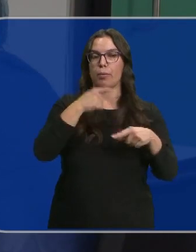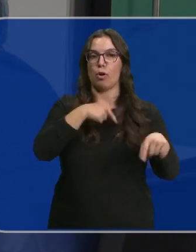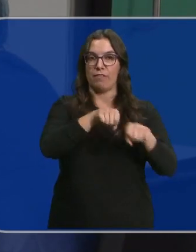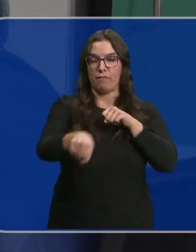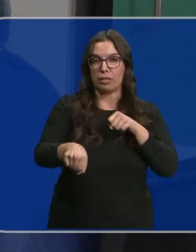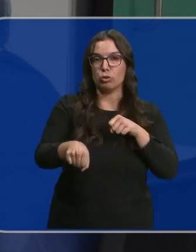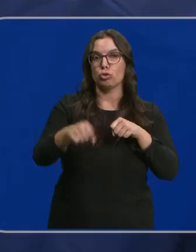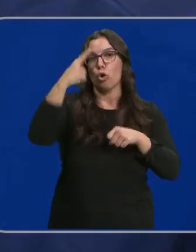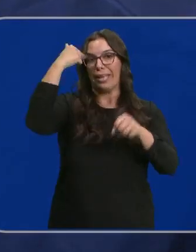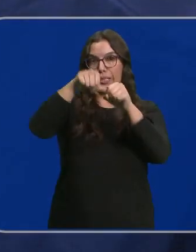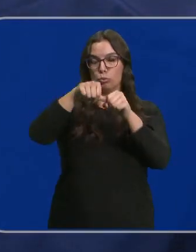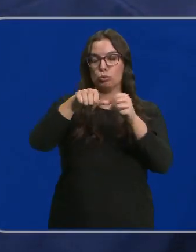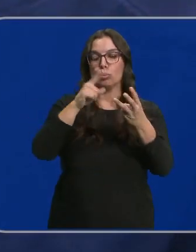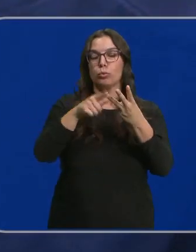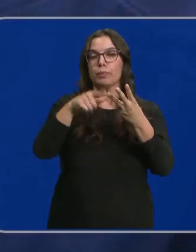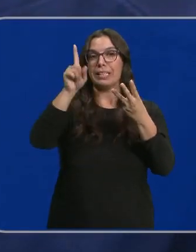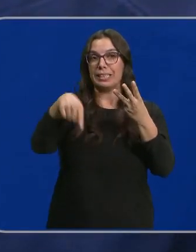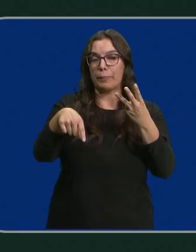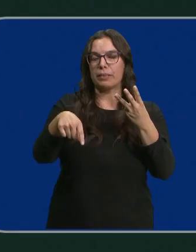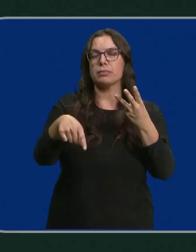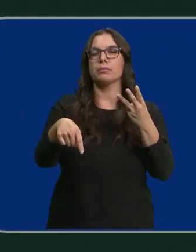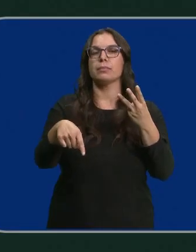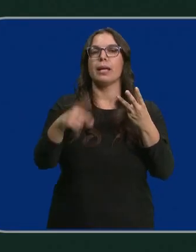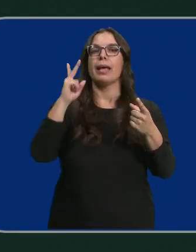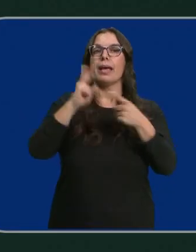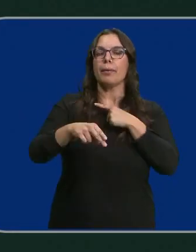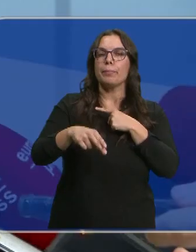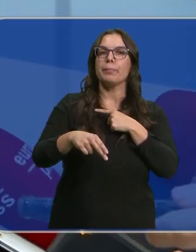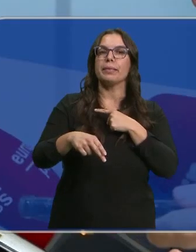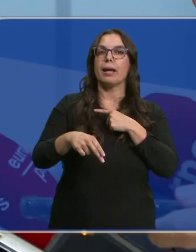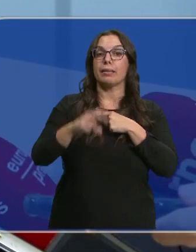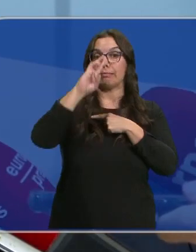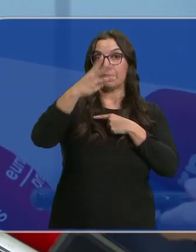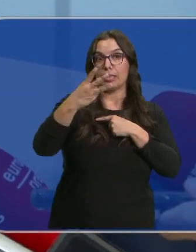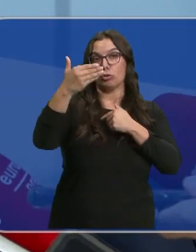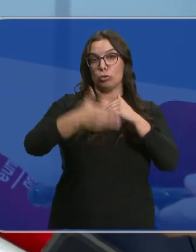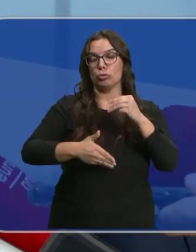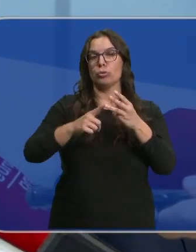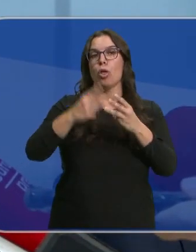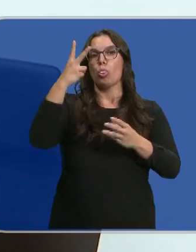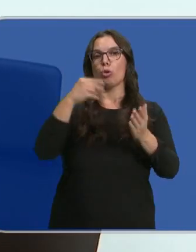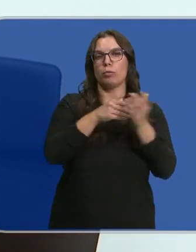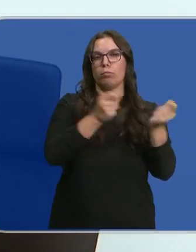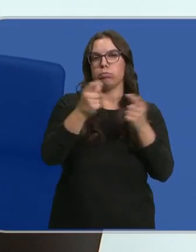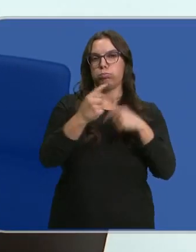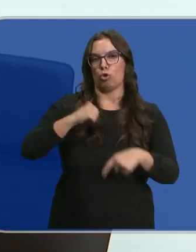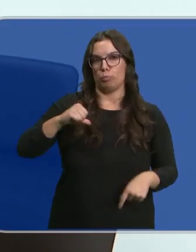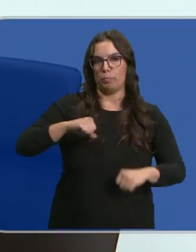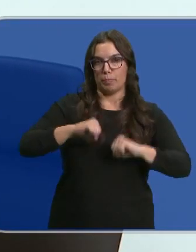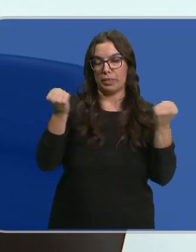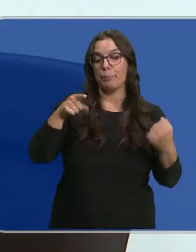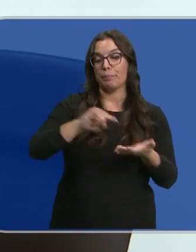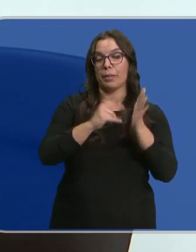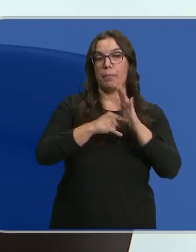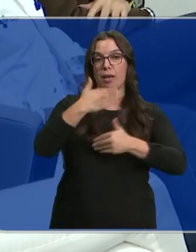infartos o ictus cerebrales, y en tercer lugar evitar también en estos 3 años alrededor de 2.000 hospitalizaciones. El plan se va